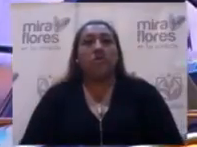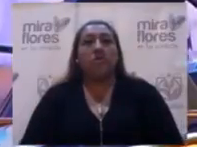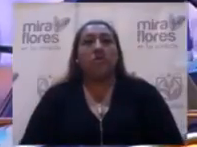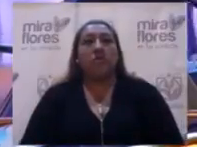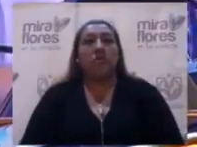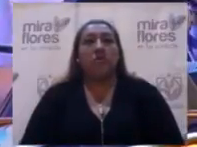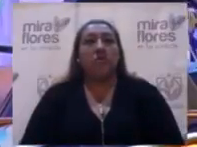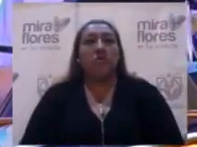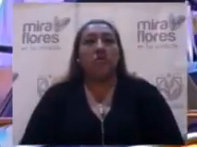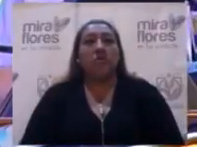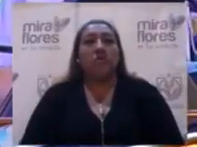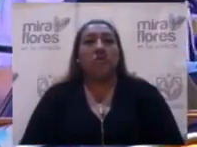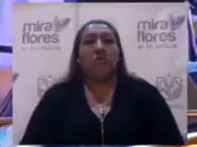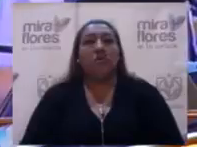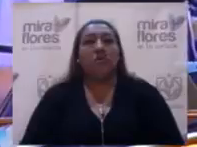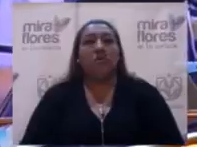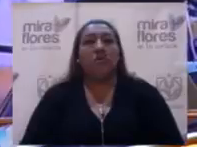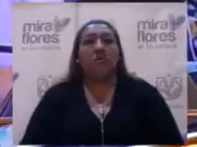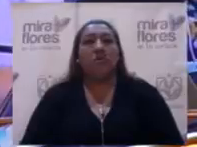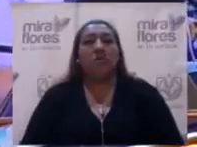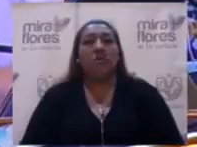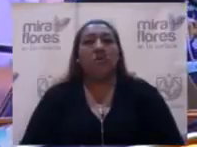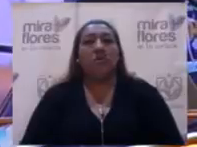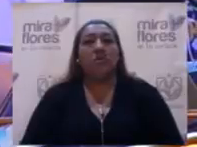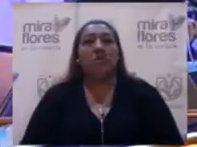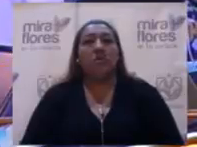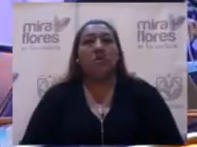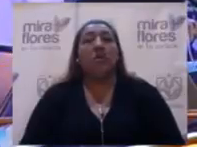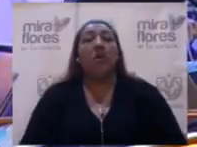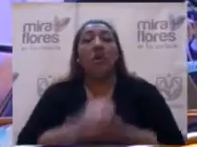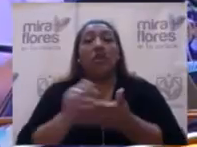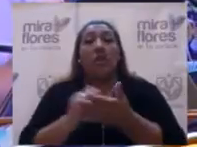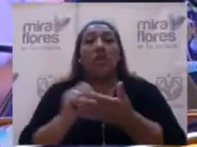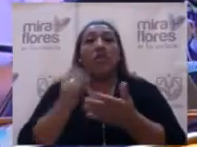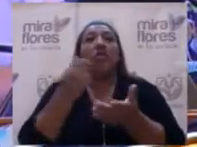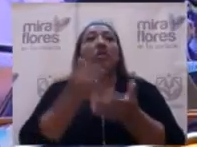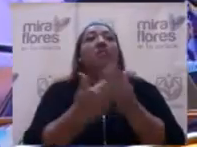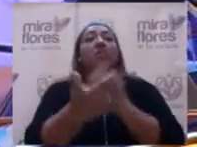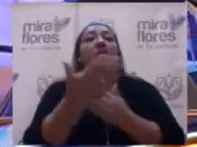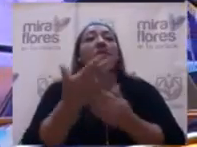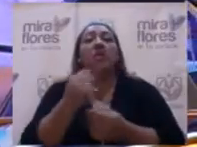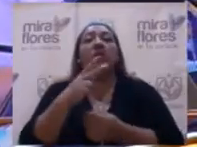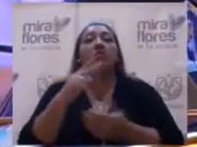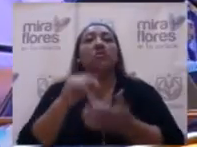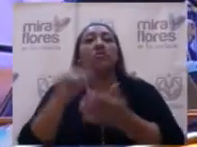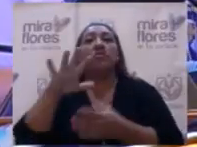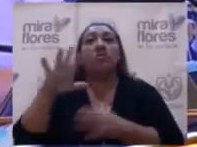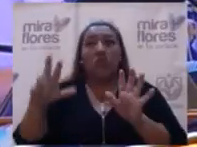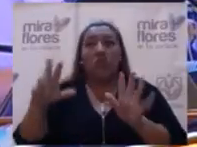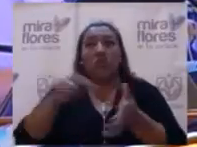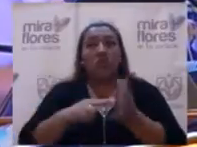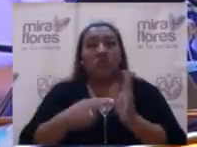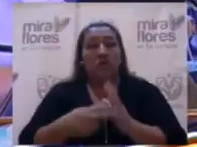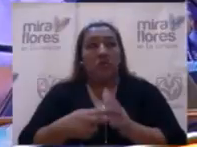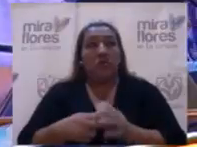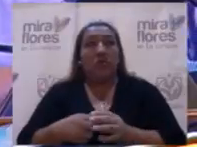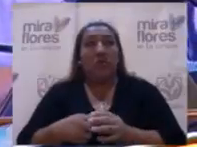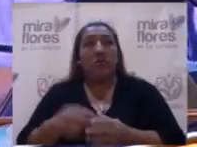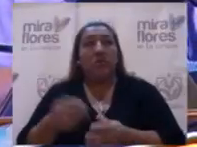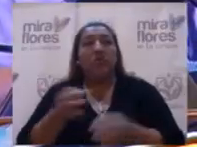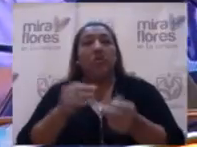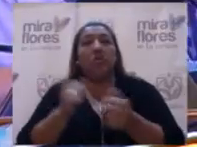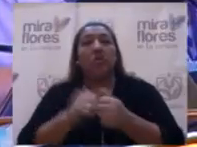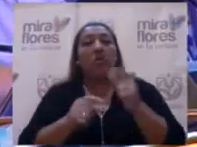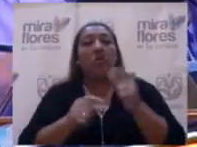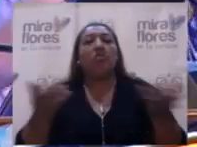olvida mencionar al contrato de concesión de los estacionamientos subterráneos, el cual en su cláusula tercera, 3.58 para ser exactos, establece como zona